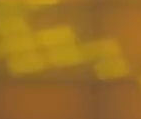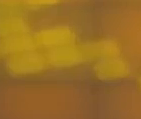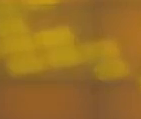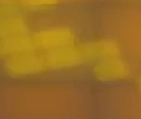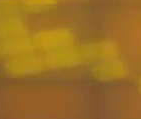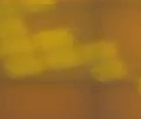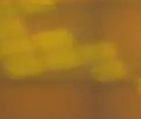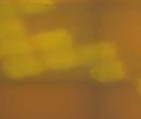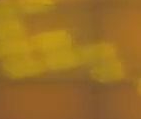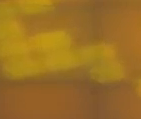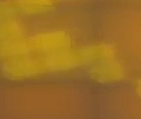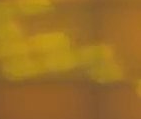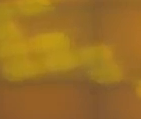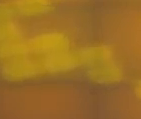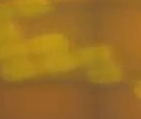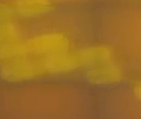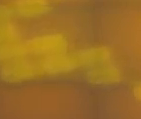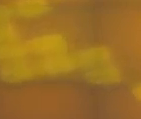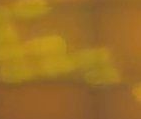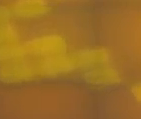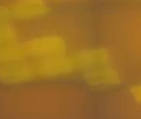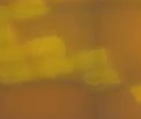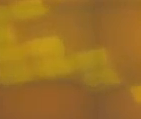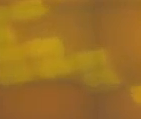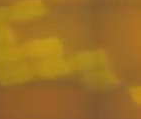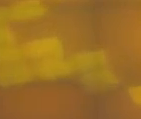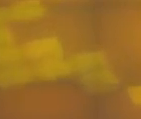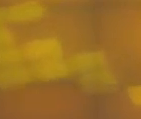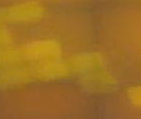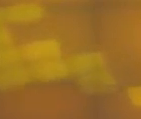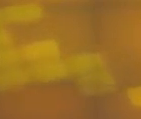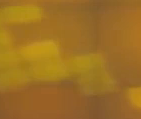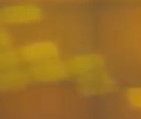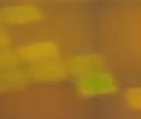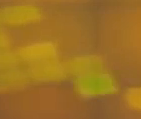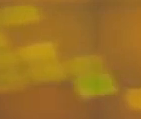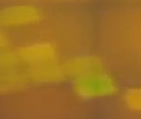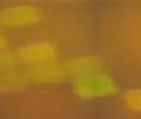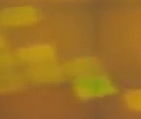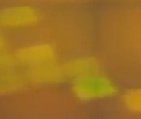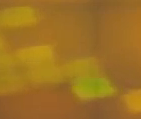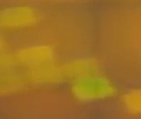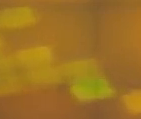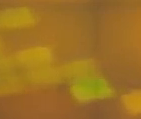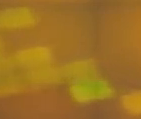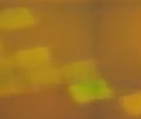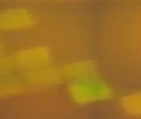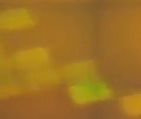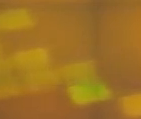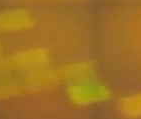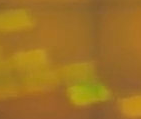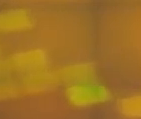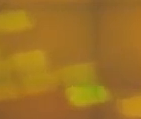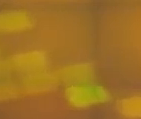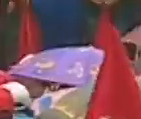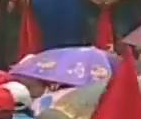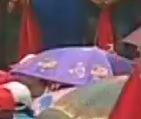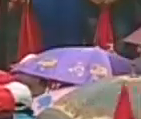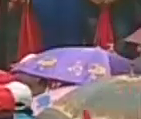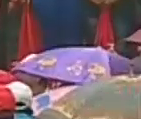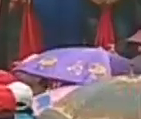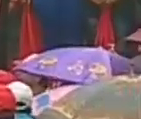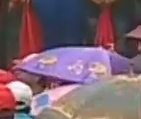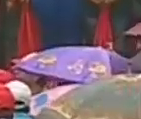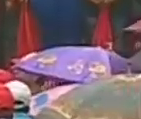vamos de inmediato a ver el huracán bolivariano. El chavismo sigue en las calles, diciendo, Nicolás, el chavismo continúa.